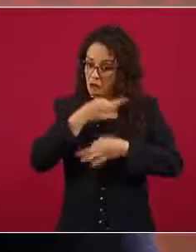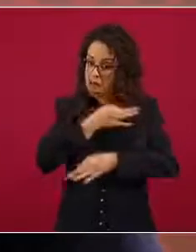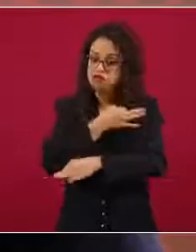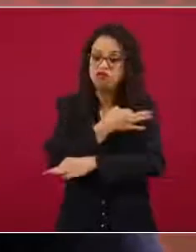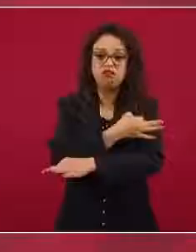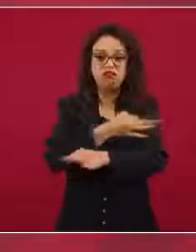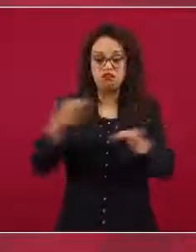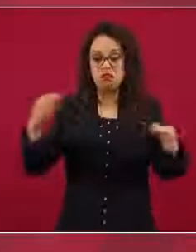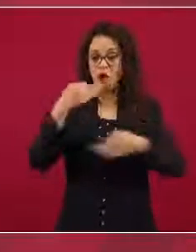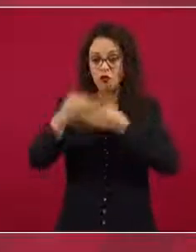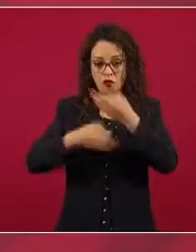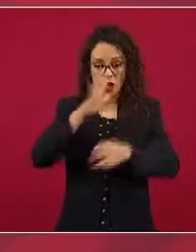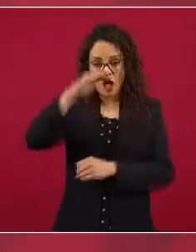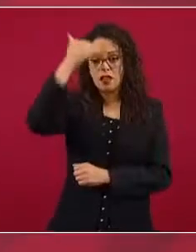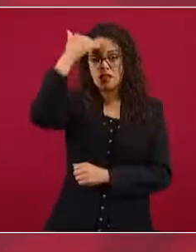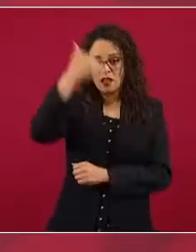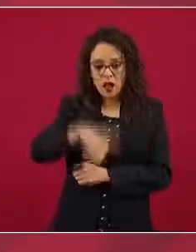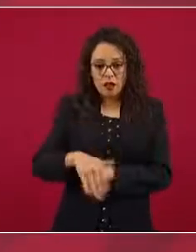Entonces,